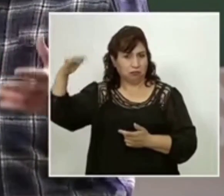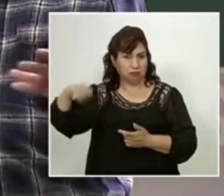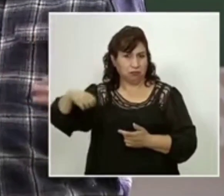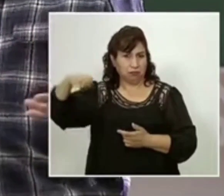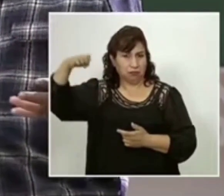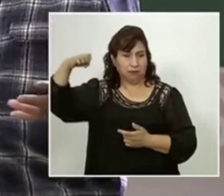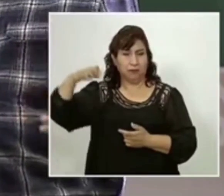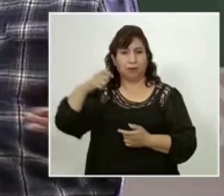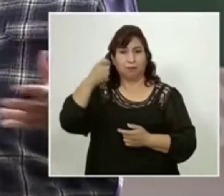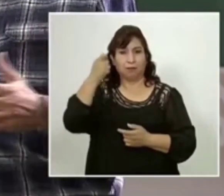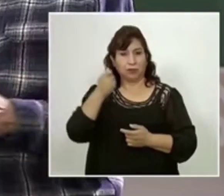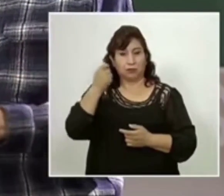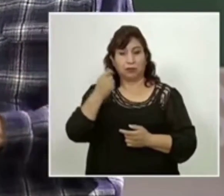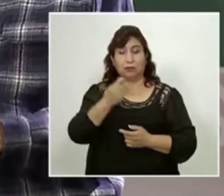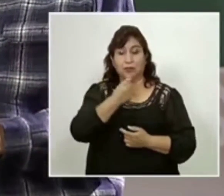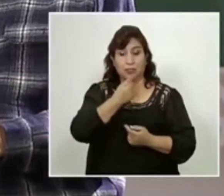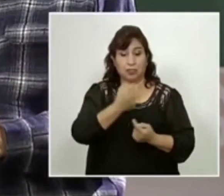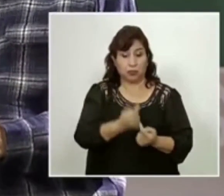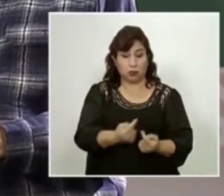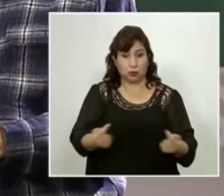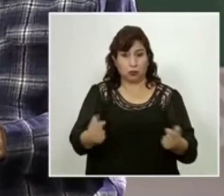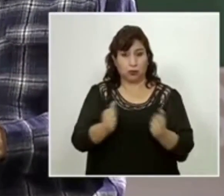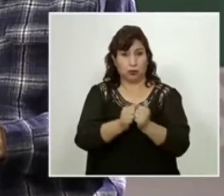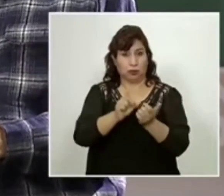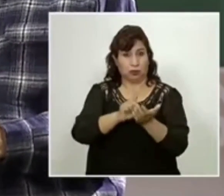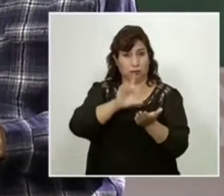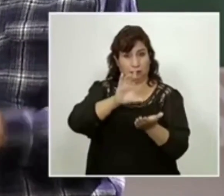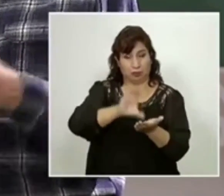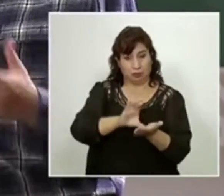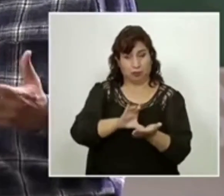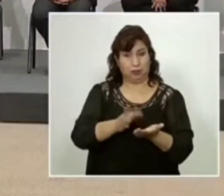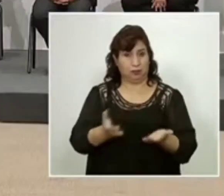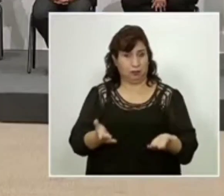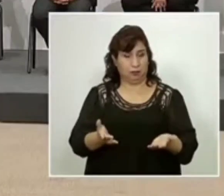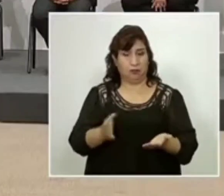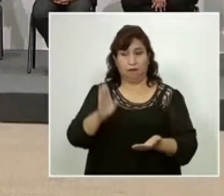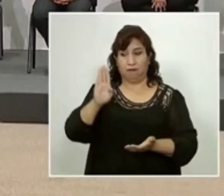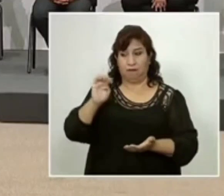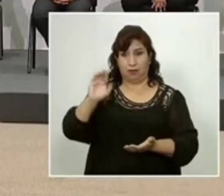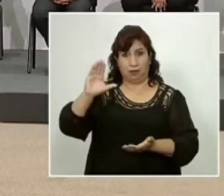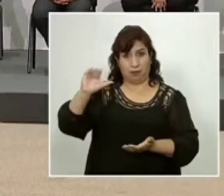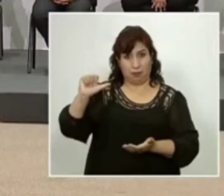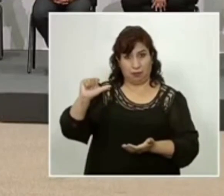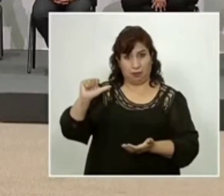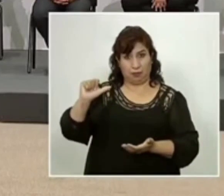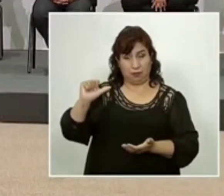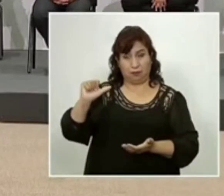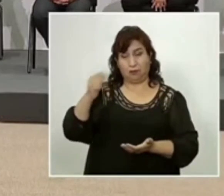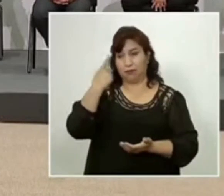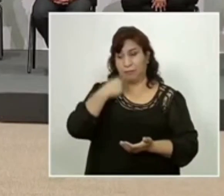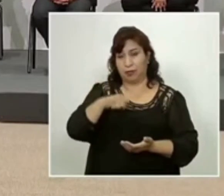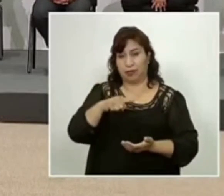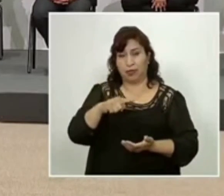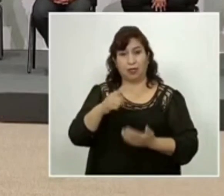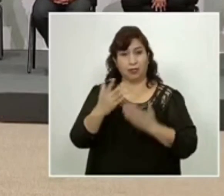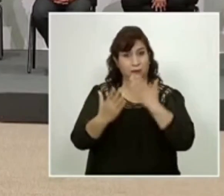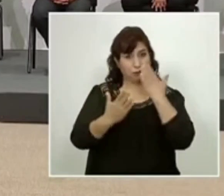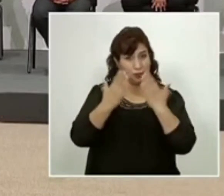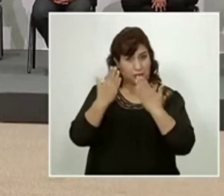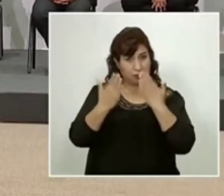pensiones para niñas, niños con discapacidad, becas para